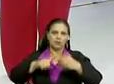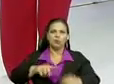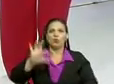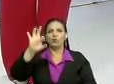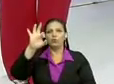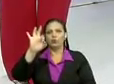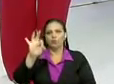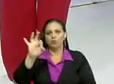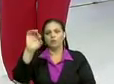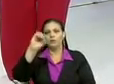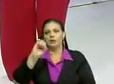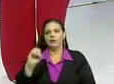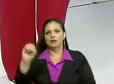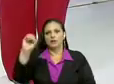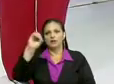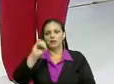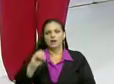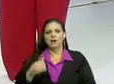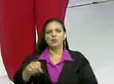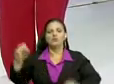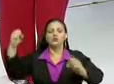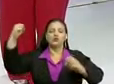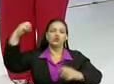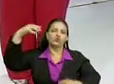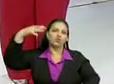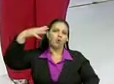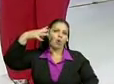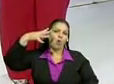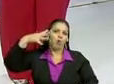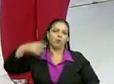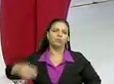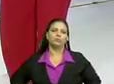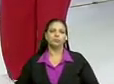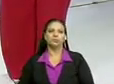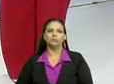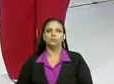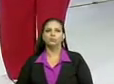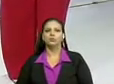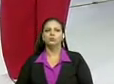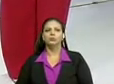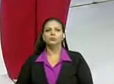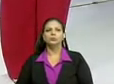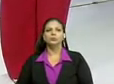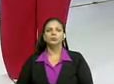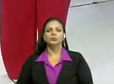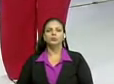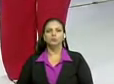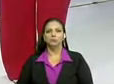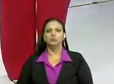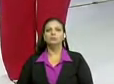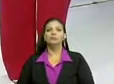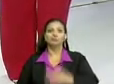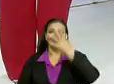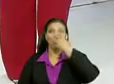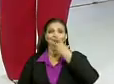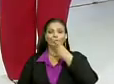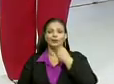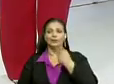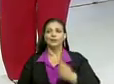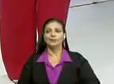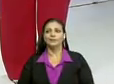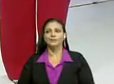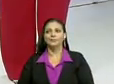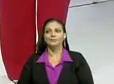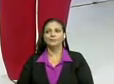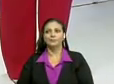Pues hoy con un cielo abierto, despejado, con sol, y hay 9 grados centígrados. Maravilloso, el astro rey hace